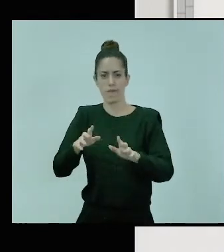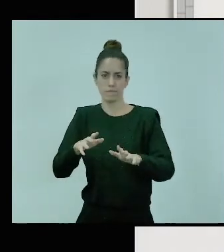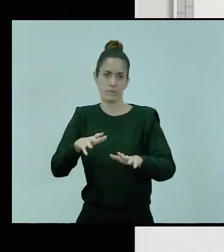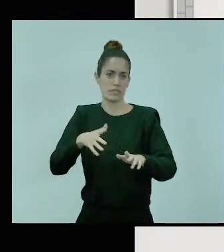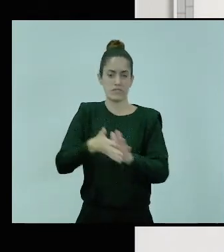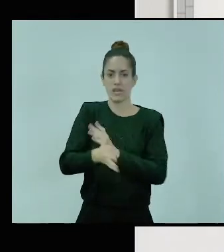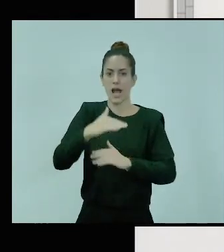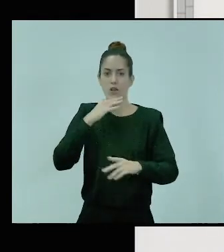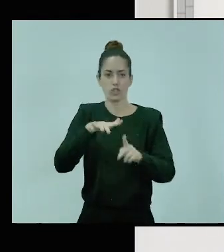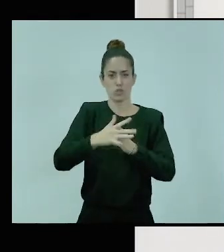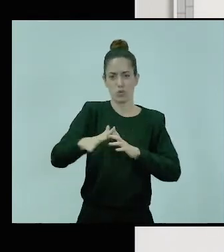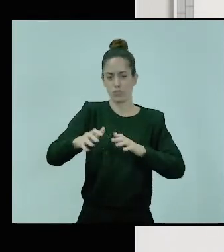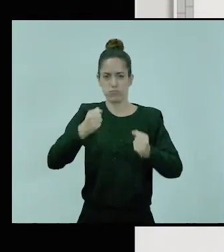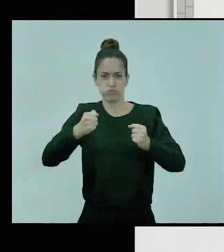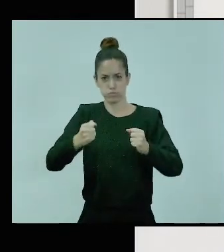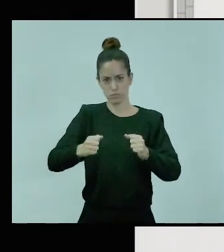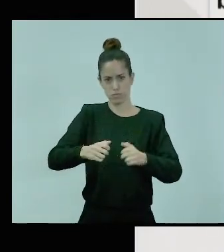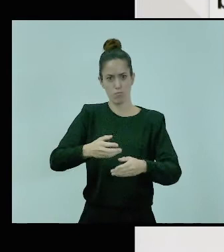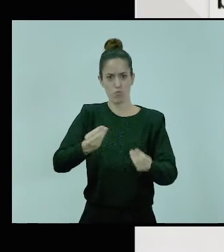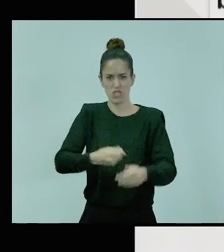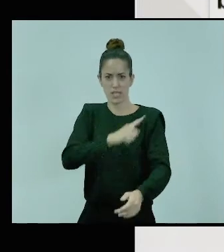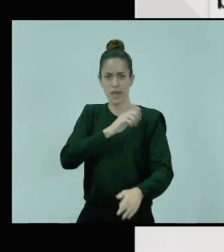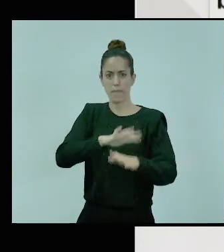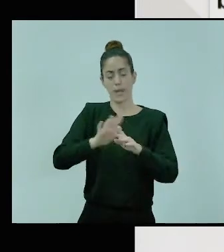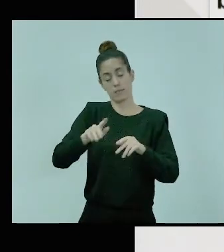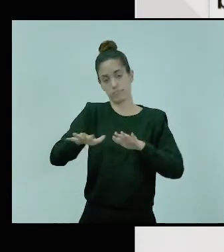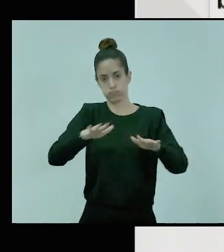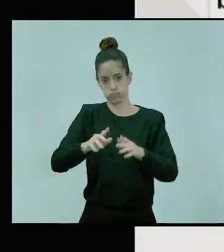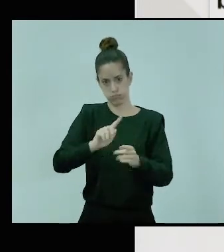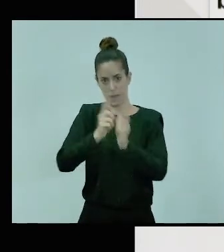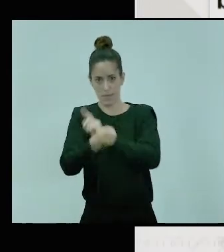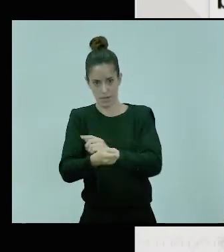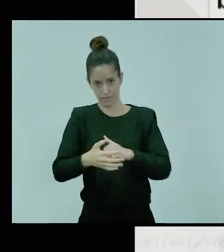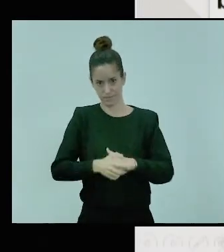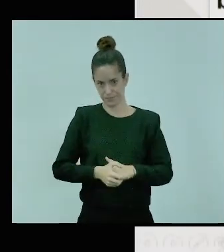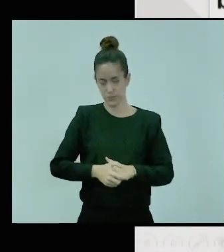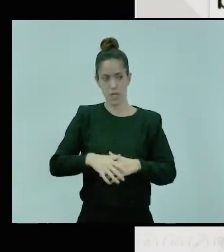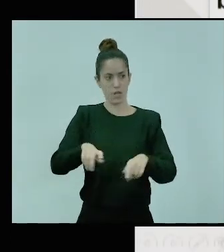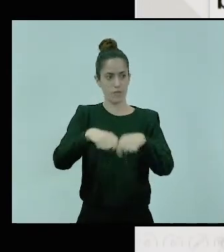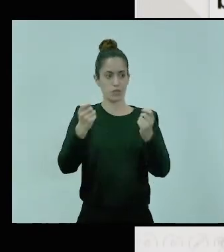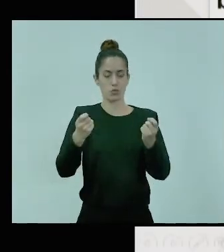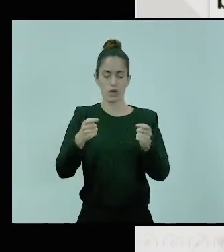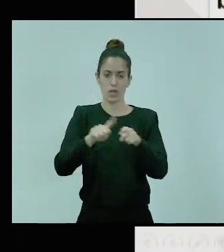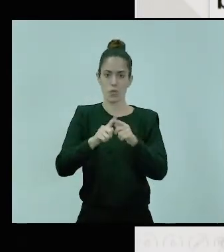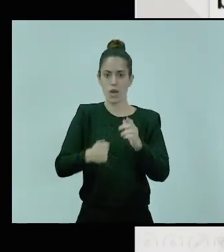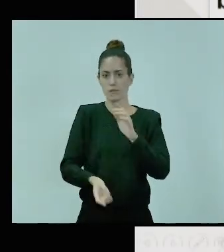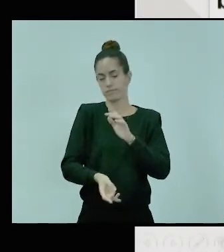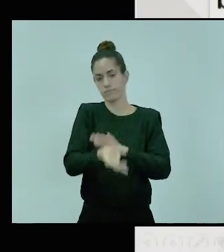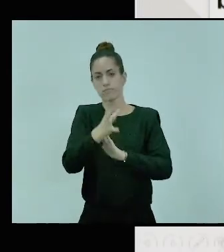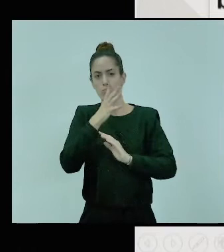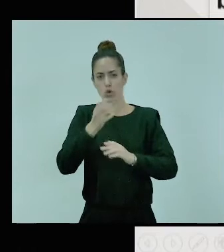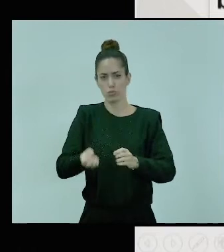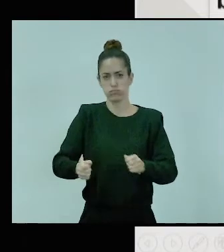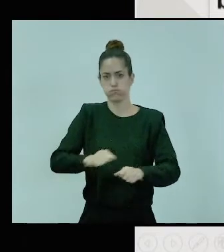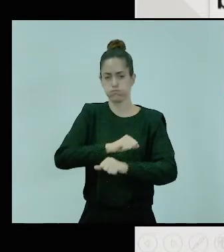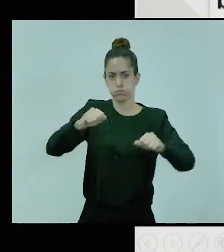fenómeno tremendamente energético que lo hubiese desplazado. Las fracturas que se producen por